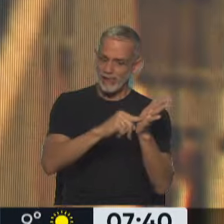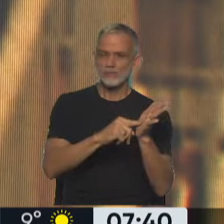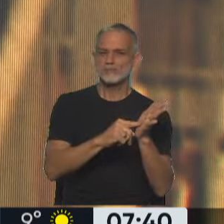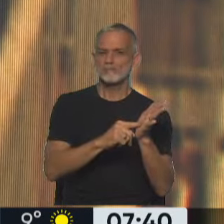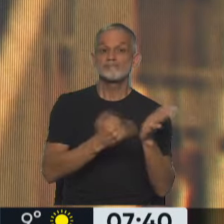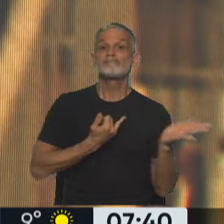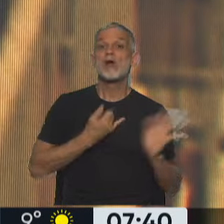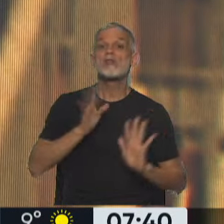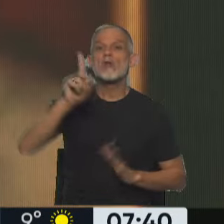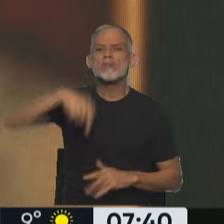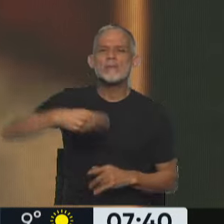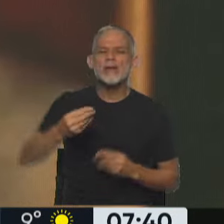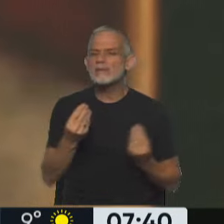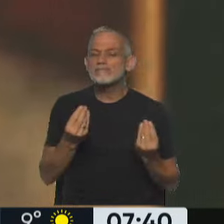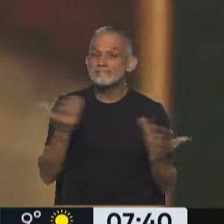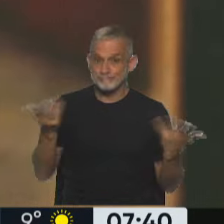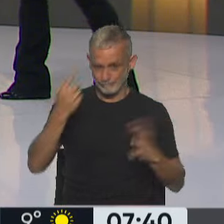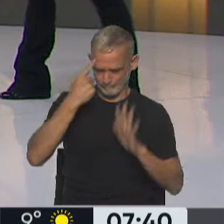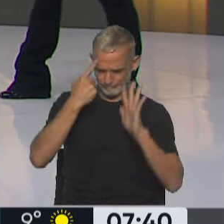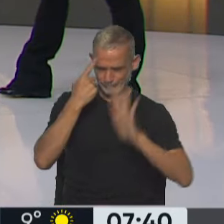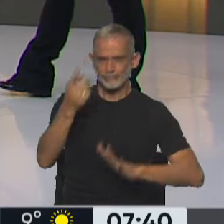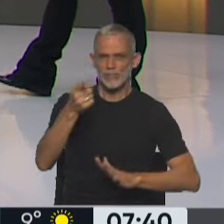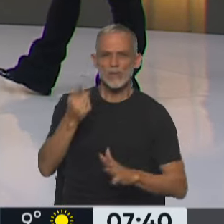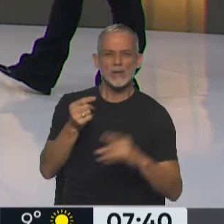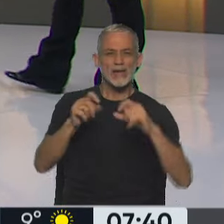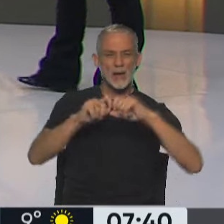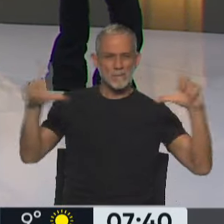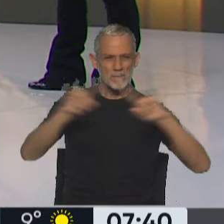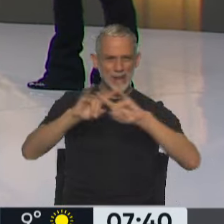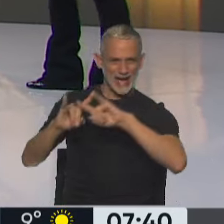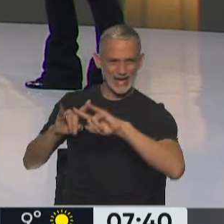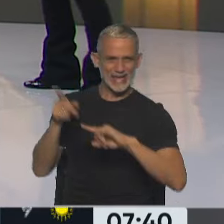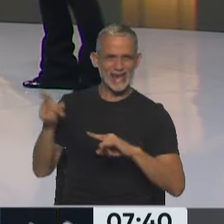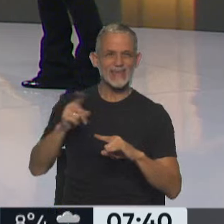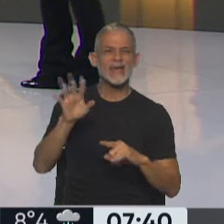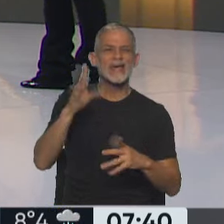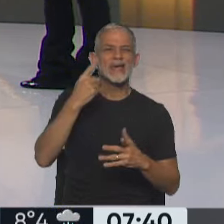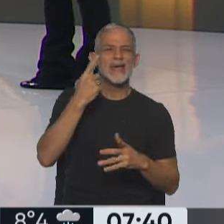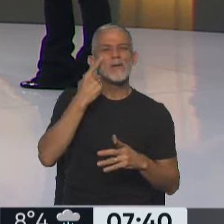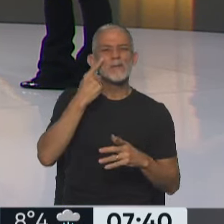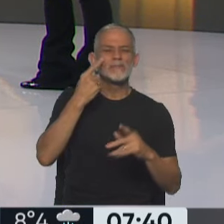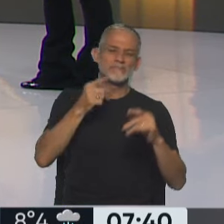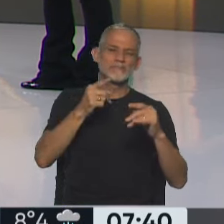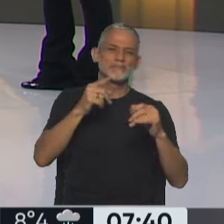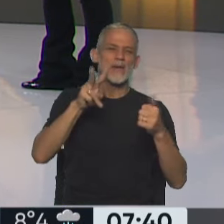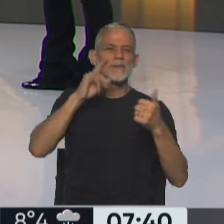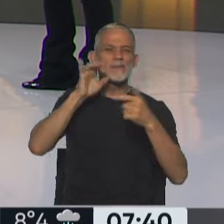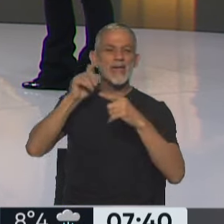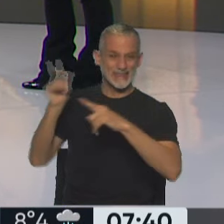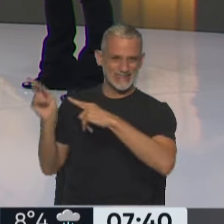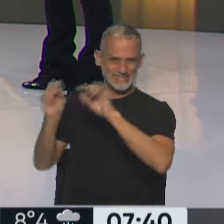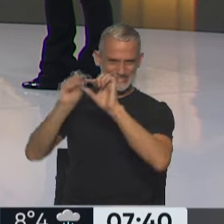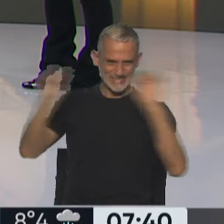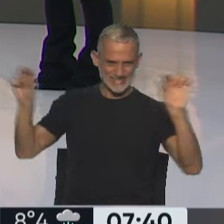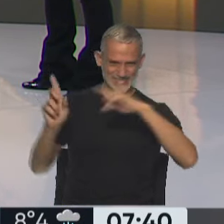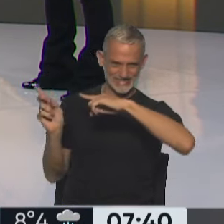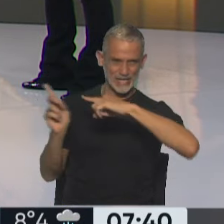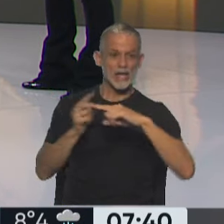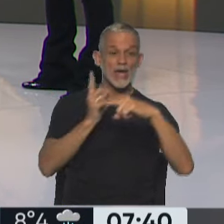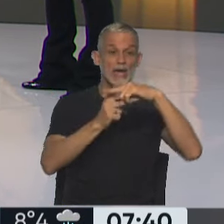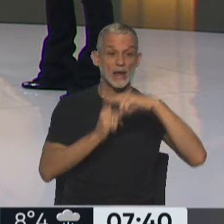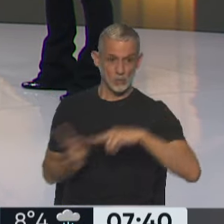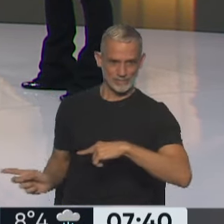nos agarramos? ¿Qué tiene que tener en cuenta? Bueno, esta es la página de vivienda, buenosaires.gov.ar, que tiene una calculadora, además de